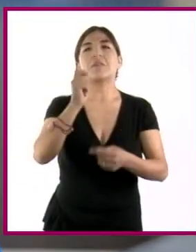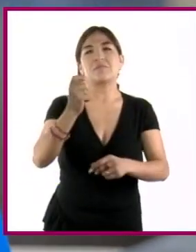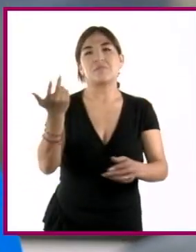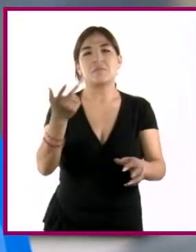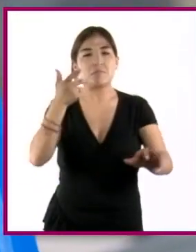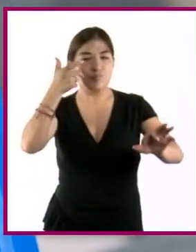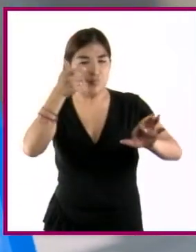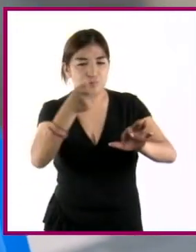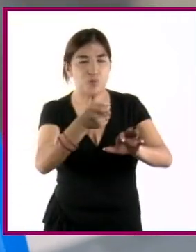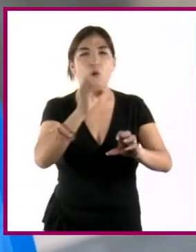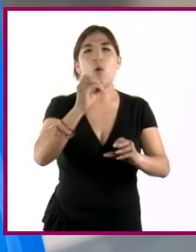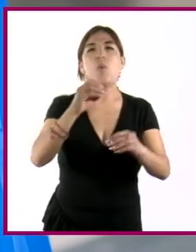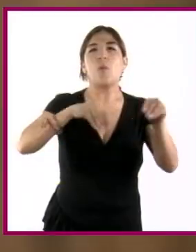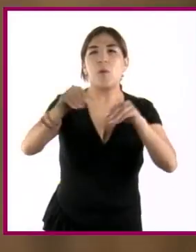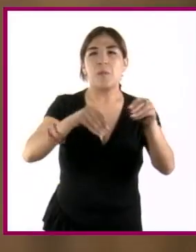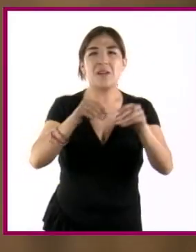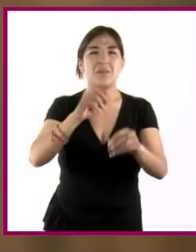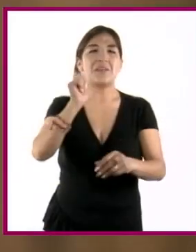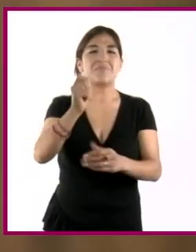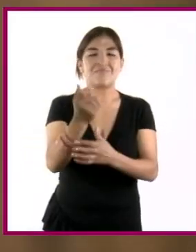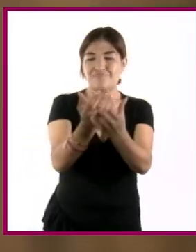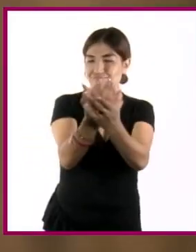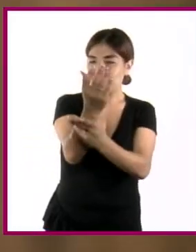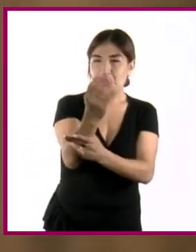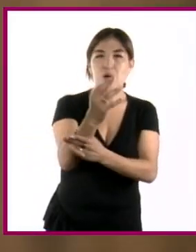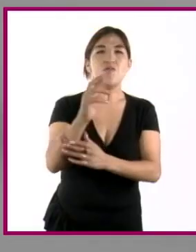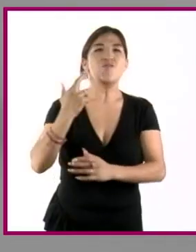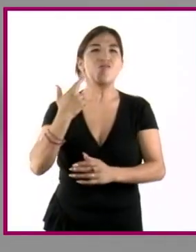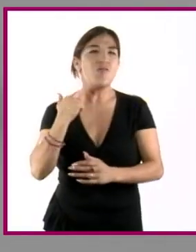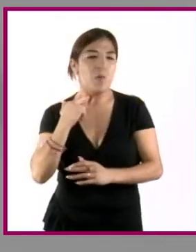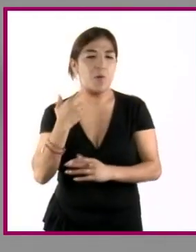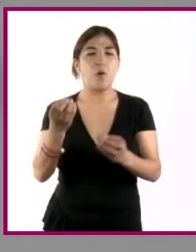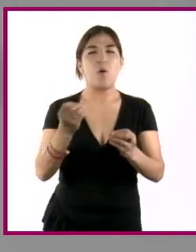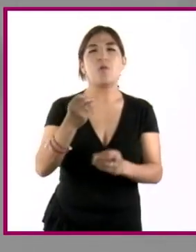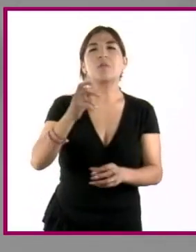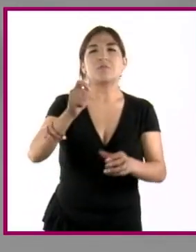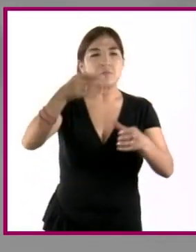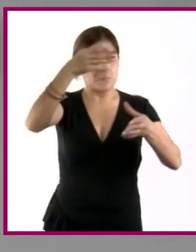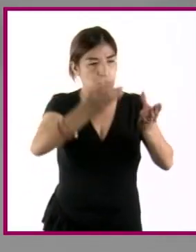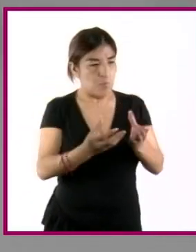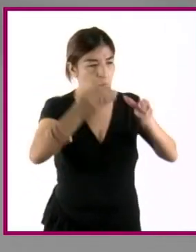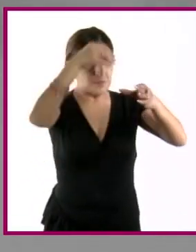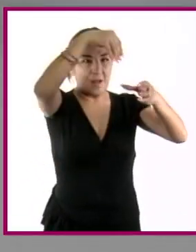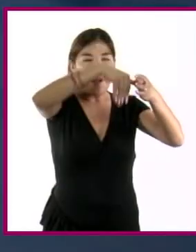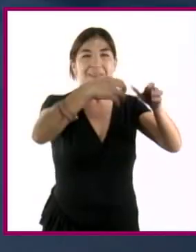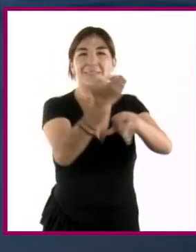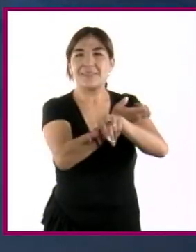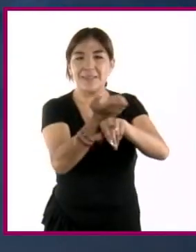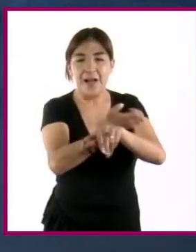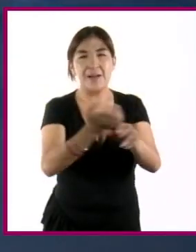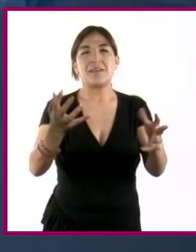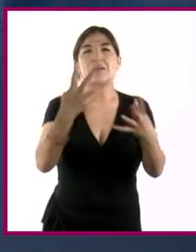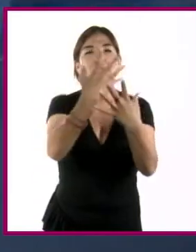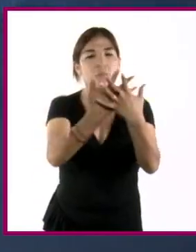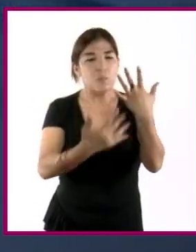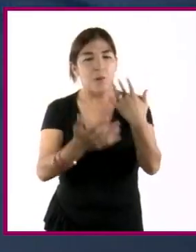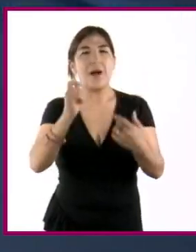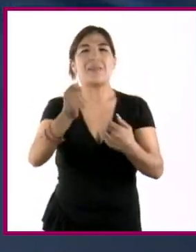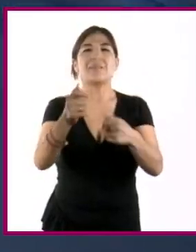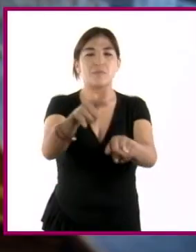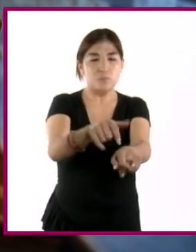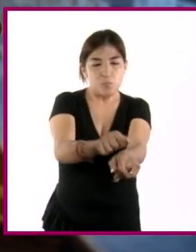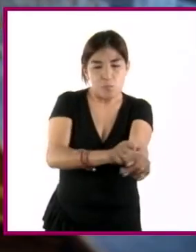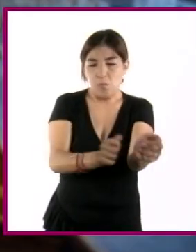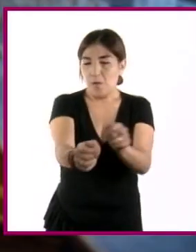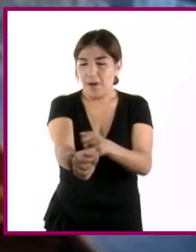aplicaciones biónicas. ¿Qué tal su uso en las jeringas desechables, bolsas para almacenar la sangre, gasas, guantes, mallas